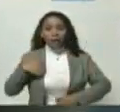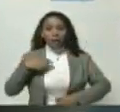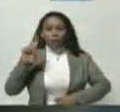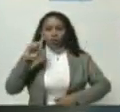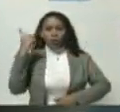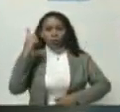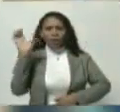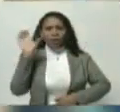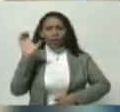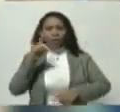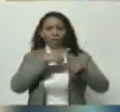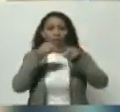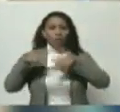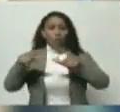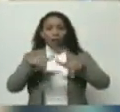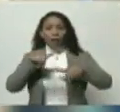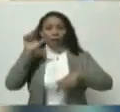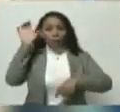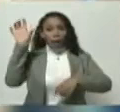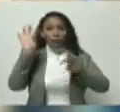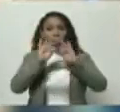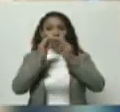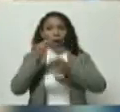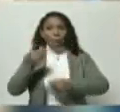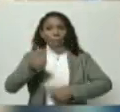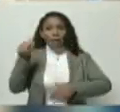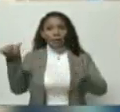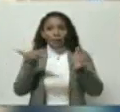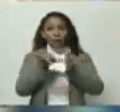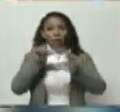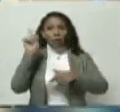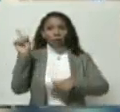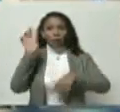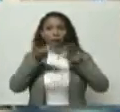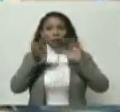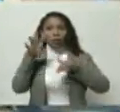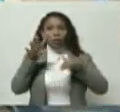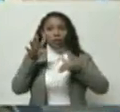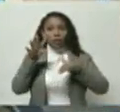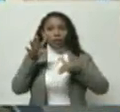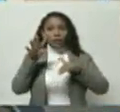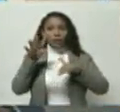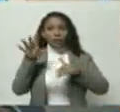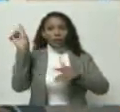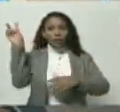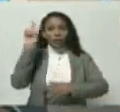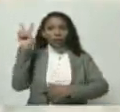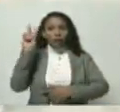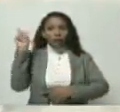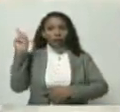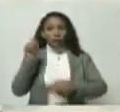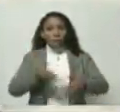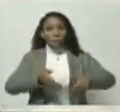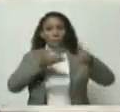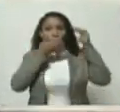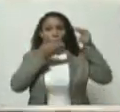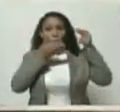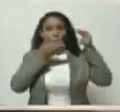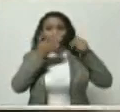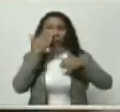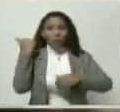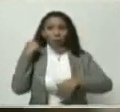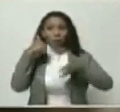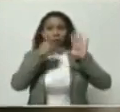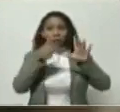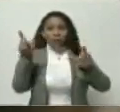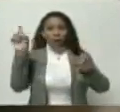sino de diferentes regiones del país, a los familiares más cercanos de estos 14 tripulantes venezolanos que fueron secuestrados el pasado